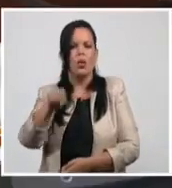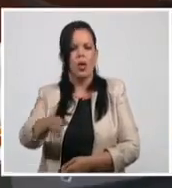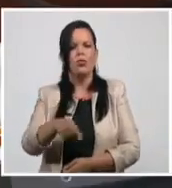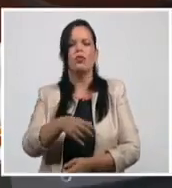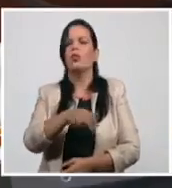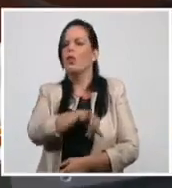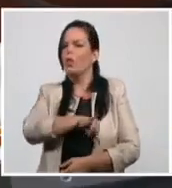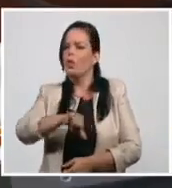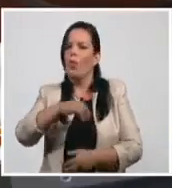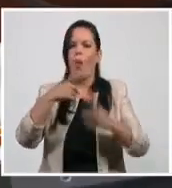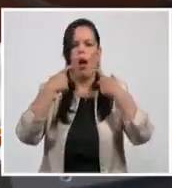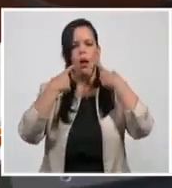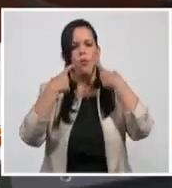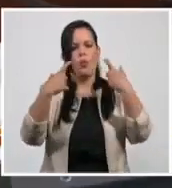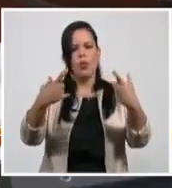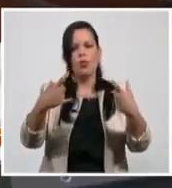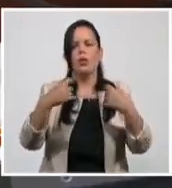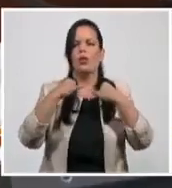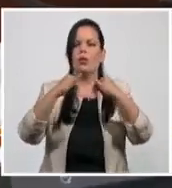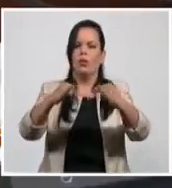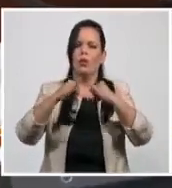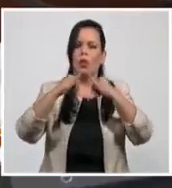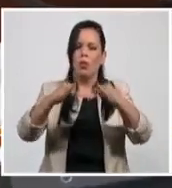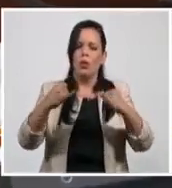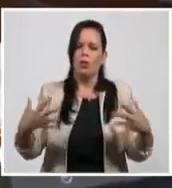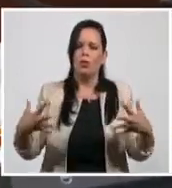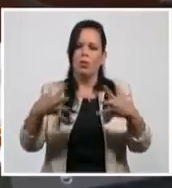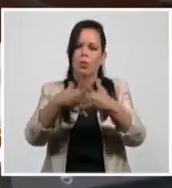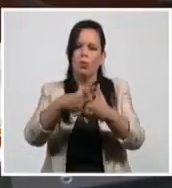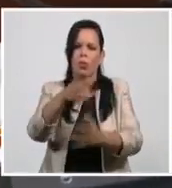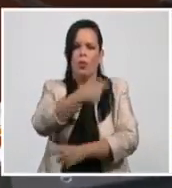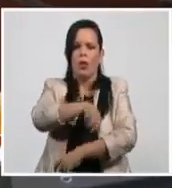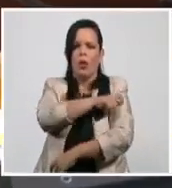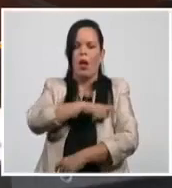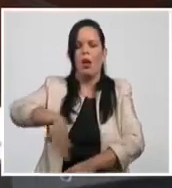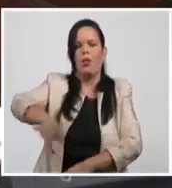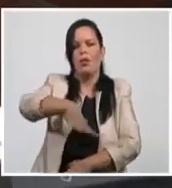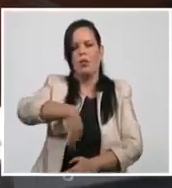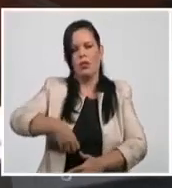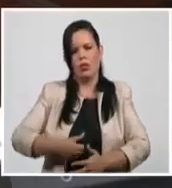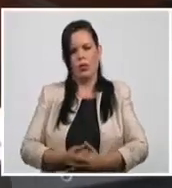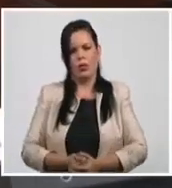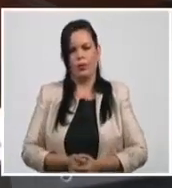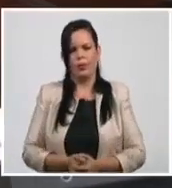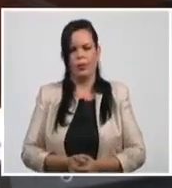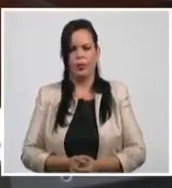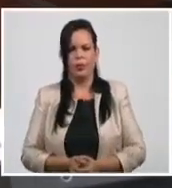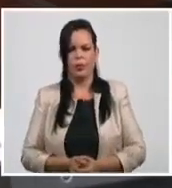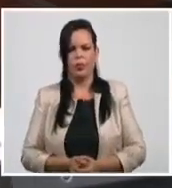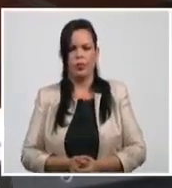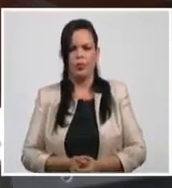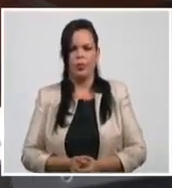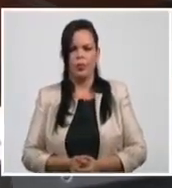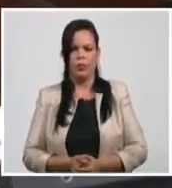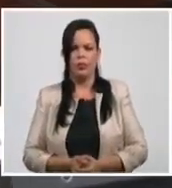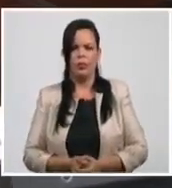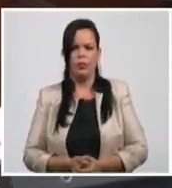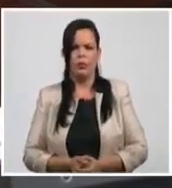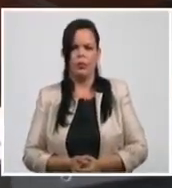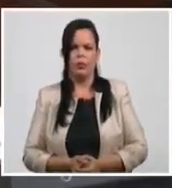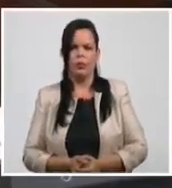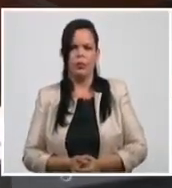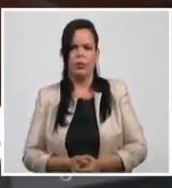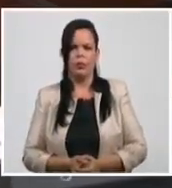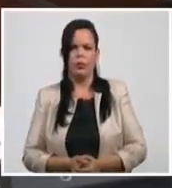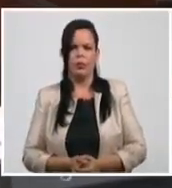comunicación unido como tal vez nunca lo había sido. Y cuando hablamos de eso, no solamente estamos hablando de que